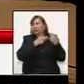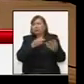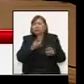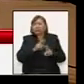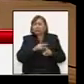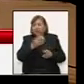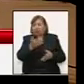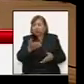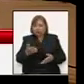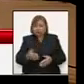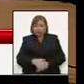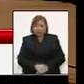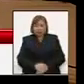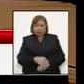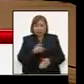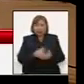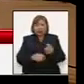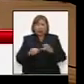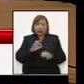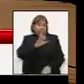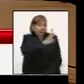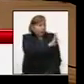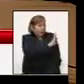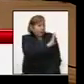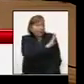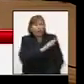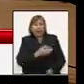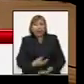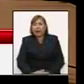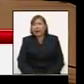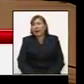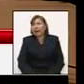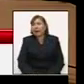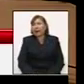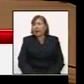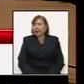cuál fue el rol que realizó el fiscal.